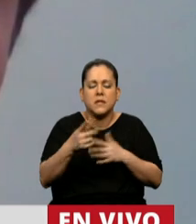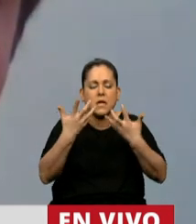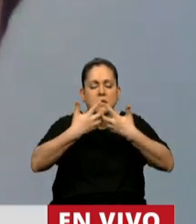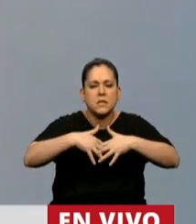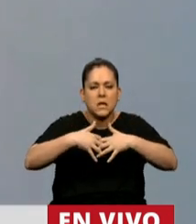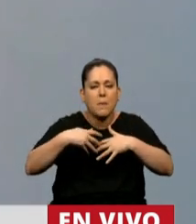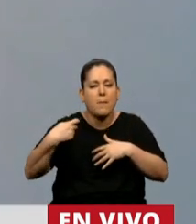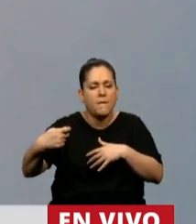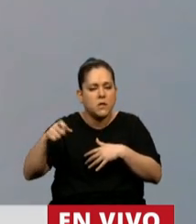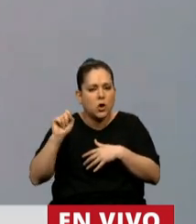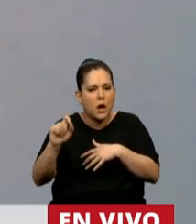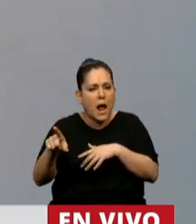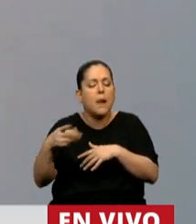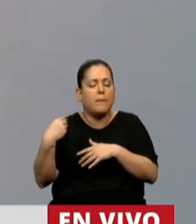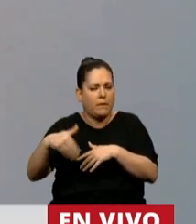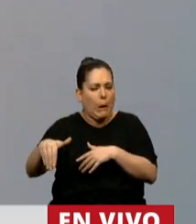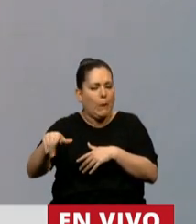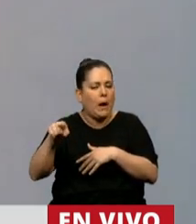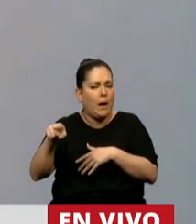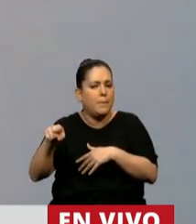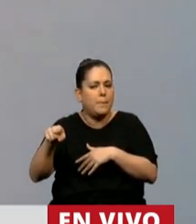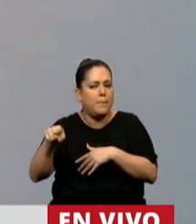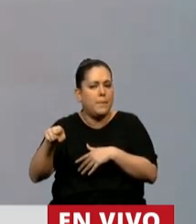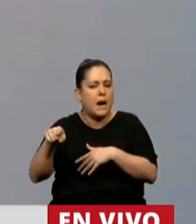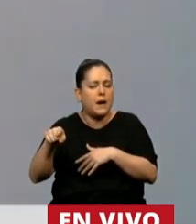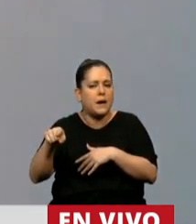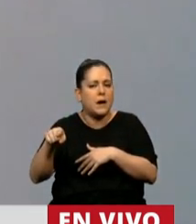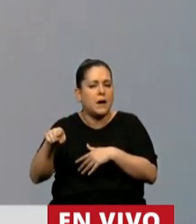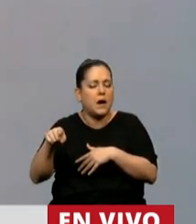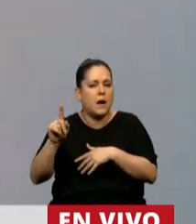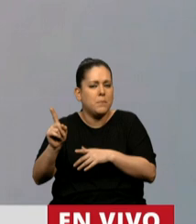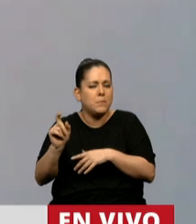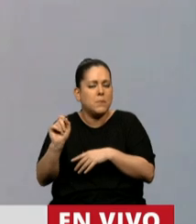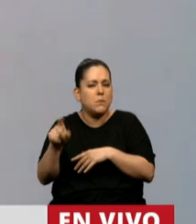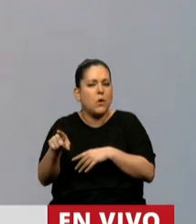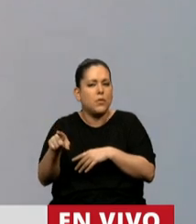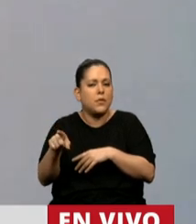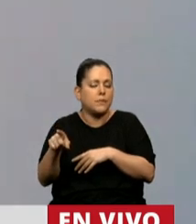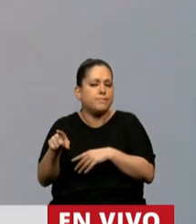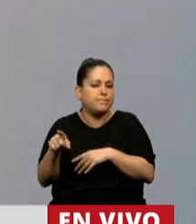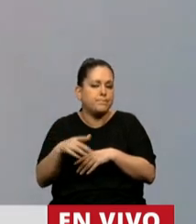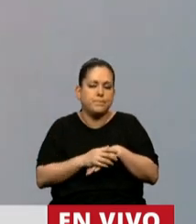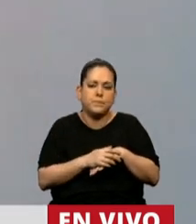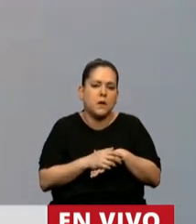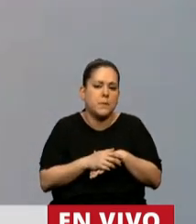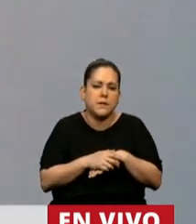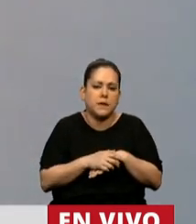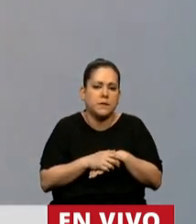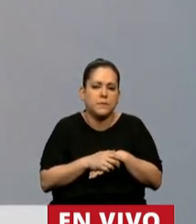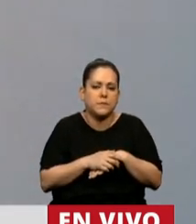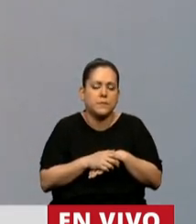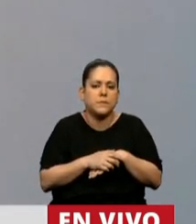paso siguiente al desguace al desguace que preveía En definitiva si sig en vigencia la ley